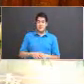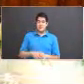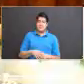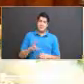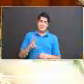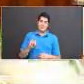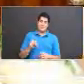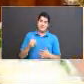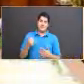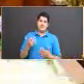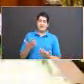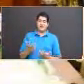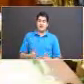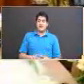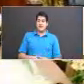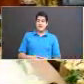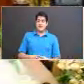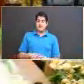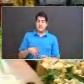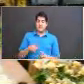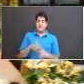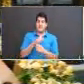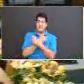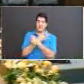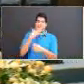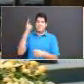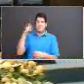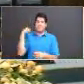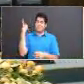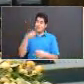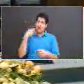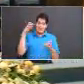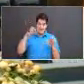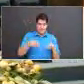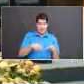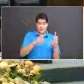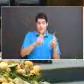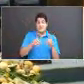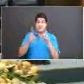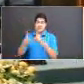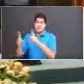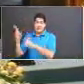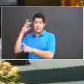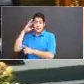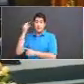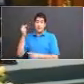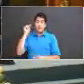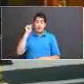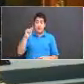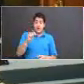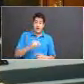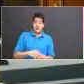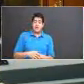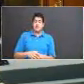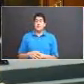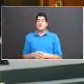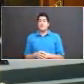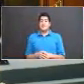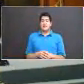pero por el amor de Dios. Y toda la gente detrás de ellos, porque ellos se dejaron